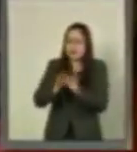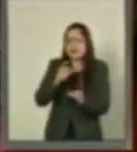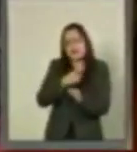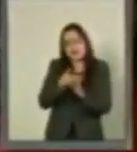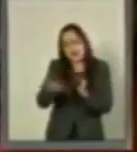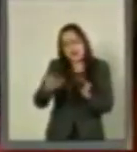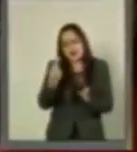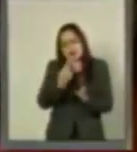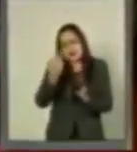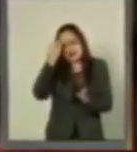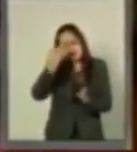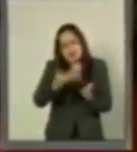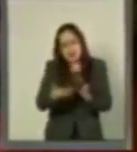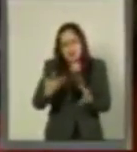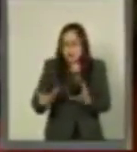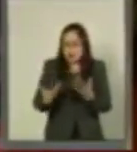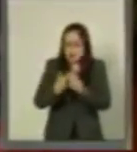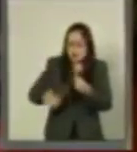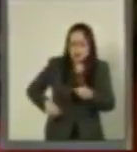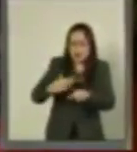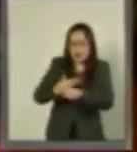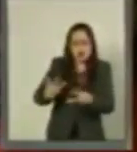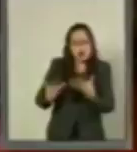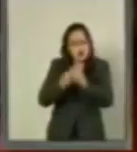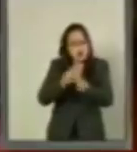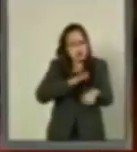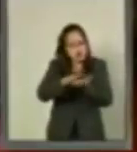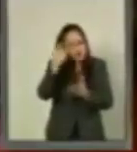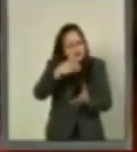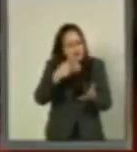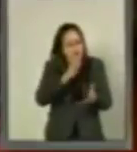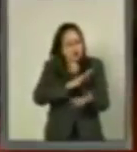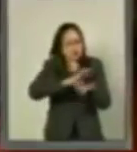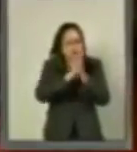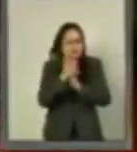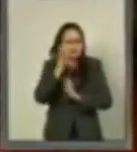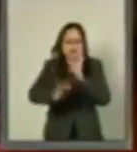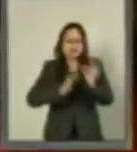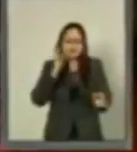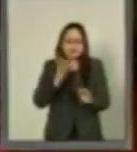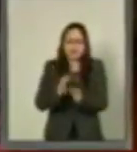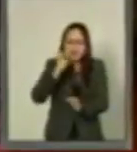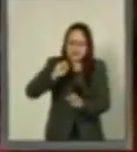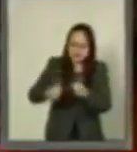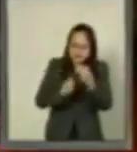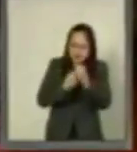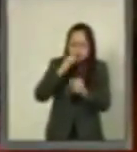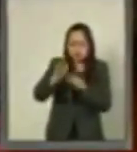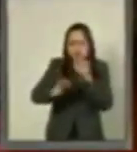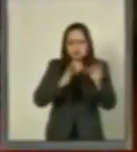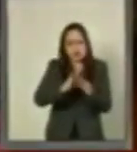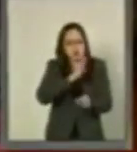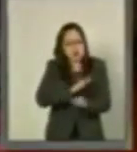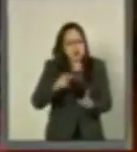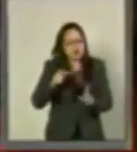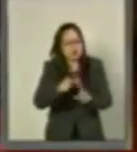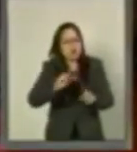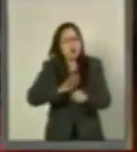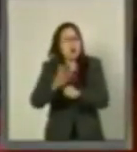uno de los gobernadores que así lo permiten para poder lograr esas fortalezas que permitan